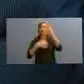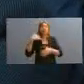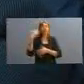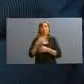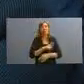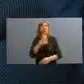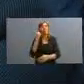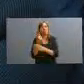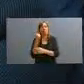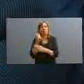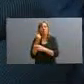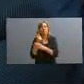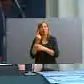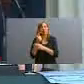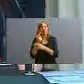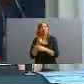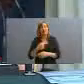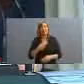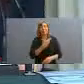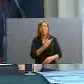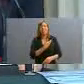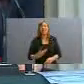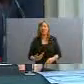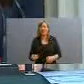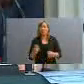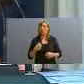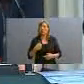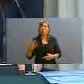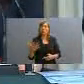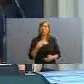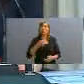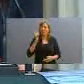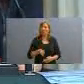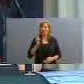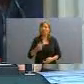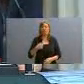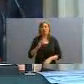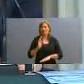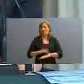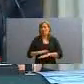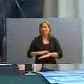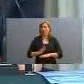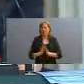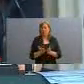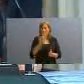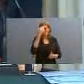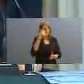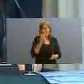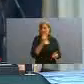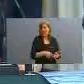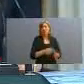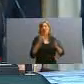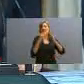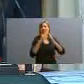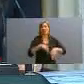Por primera vez, el presidente es el presidente, es el que toma las decisiones que le corresponden en la Constitución, en la Casa